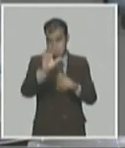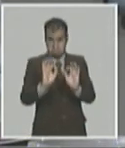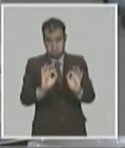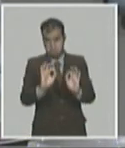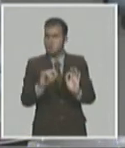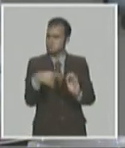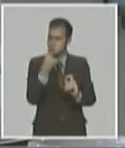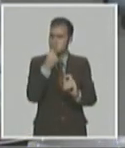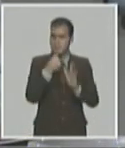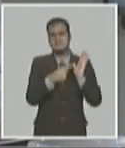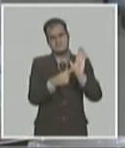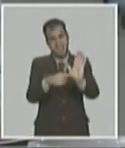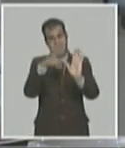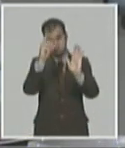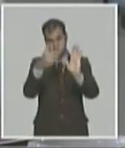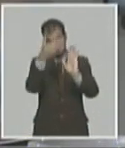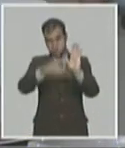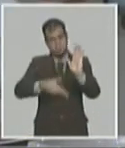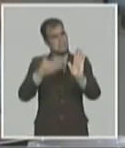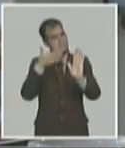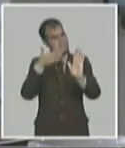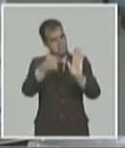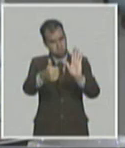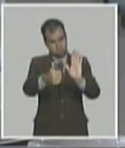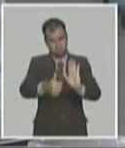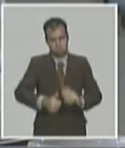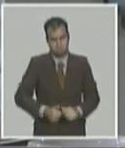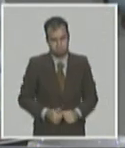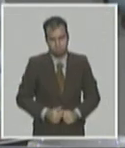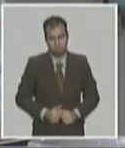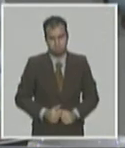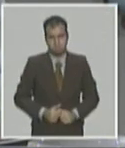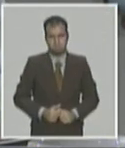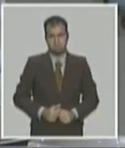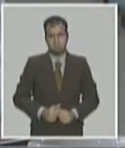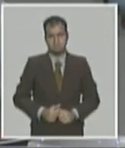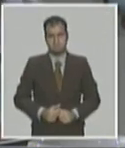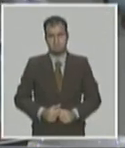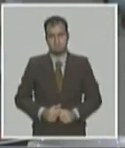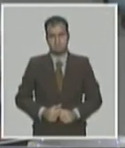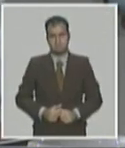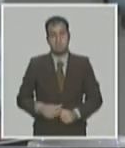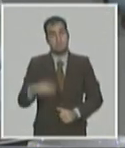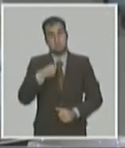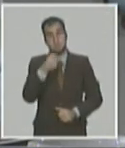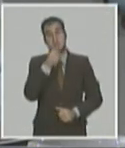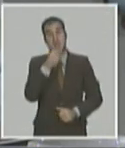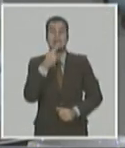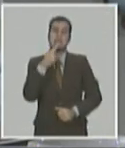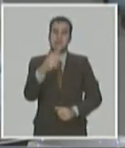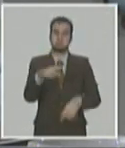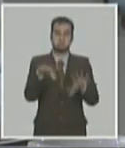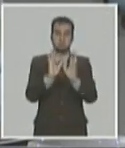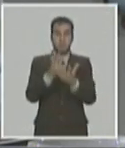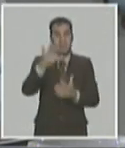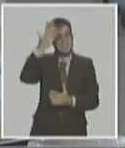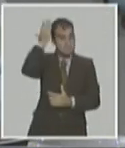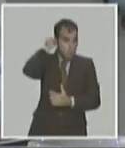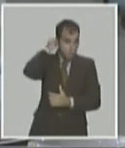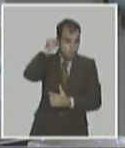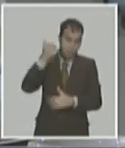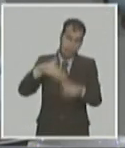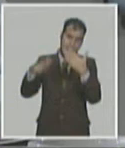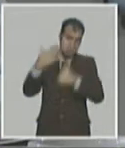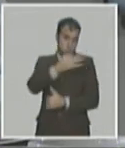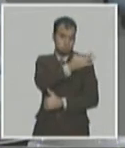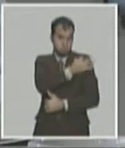y teniendo la satisfacción de que le hemos podido dar respuesta a lo que nos planteó el general de ejército Raúl Castro y a